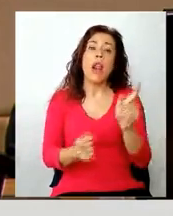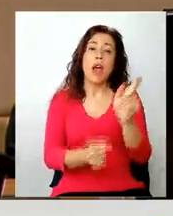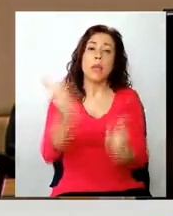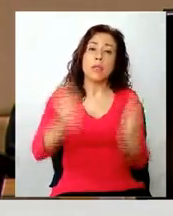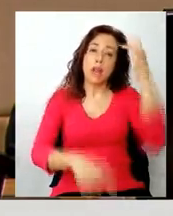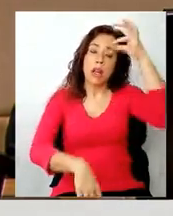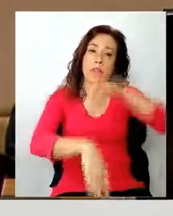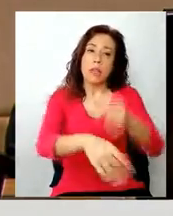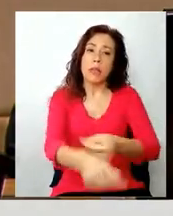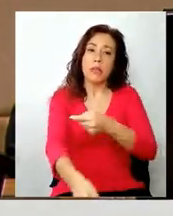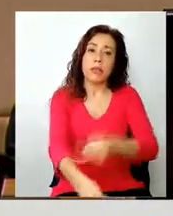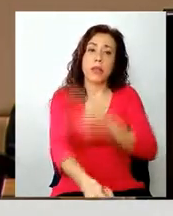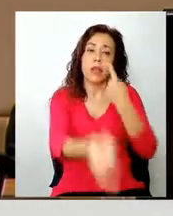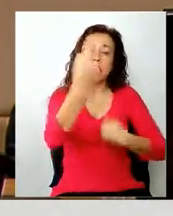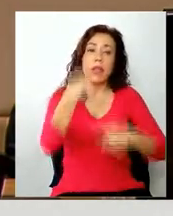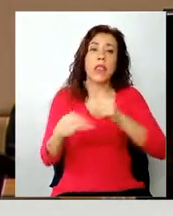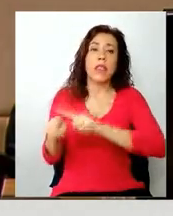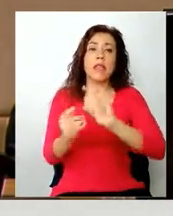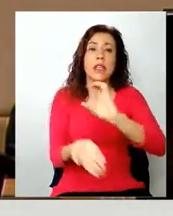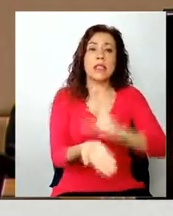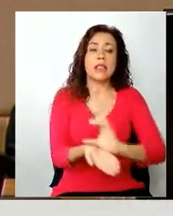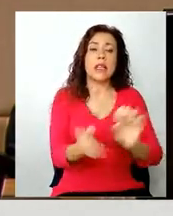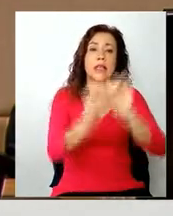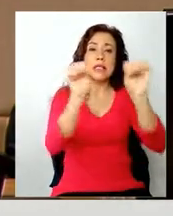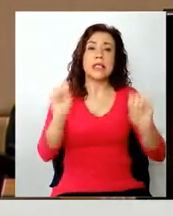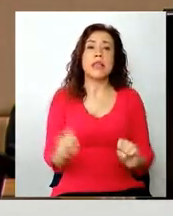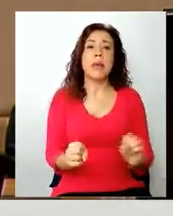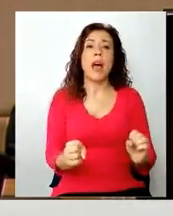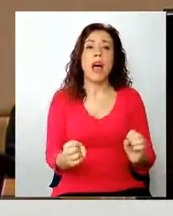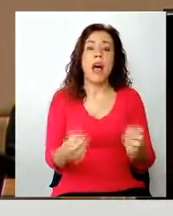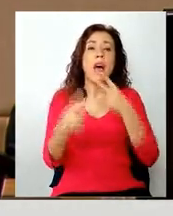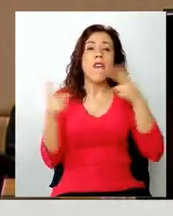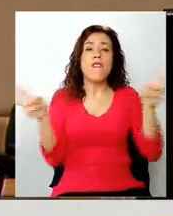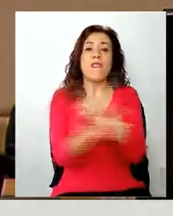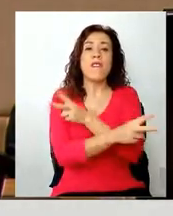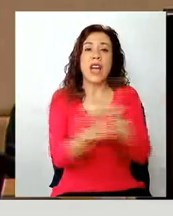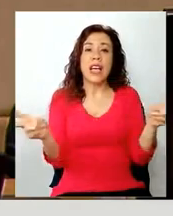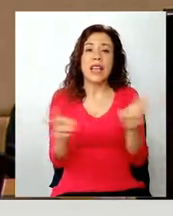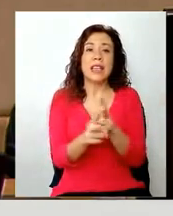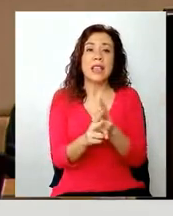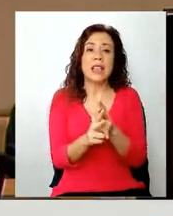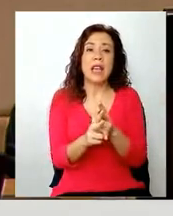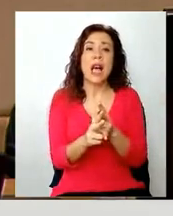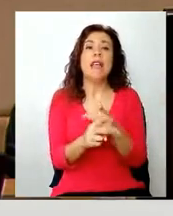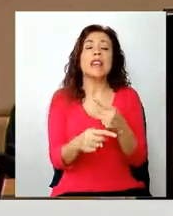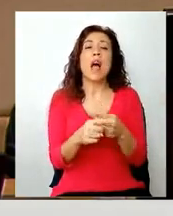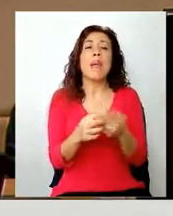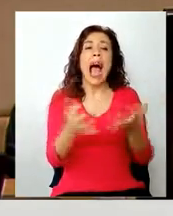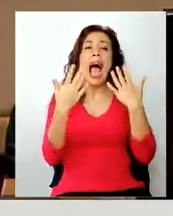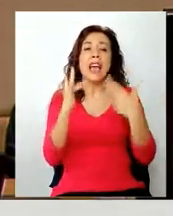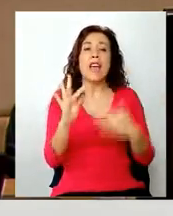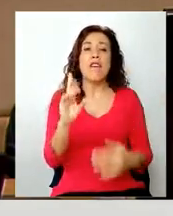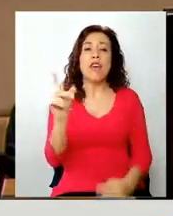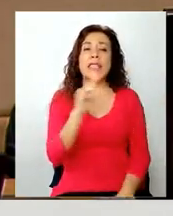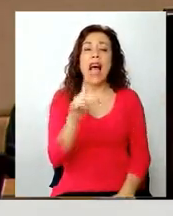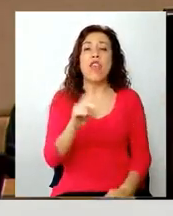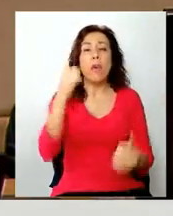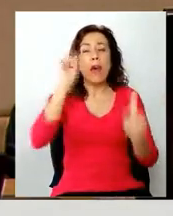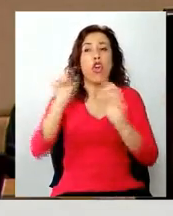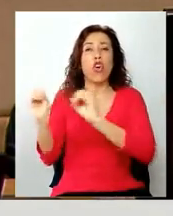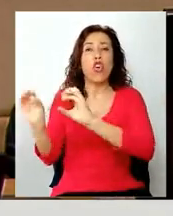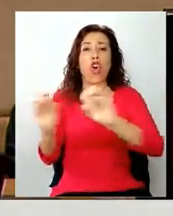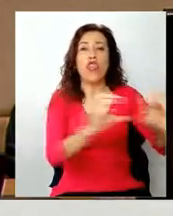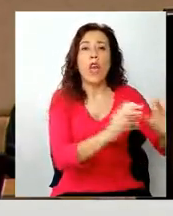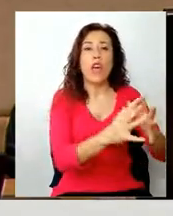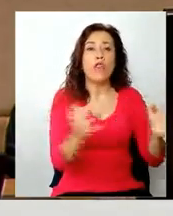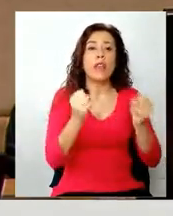centros un sistema de ventilación debe ser por aire forzado para evitar contagios masivos y la calidad del aire